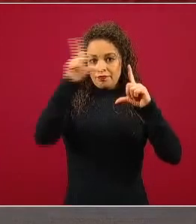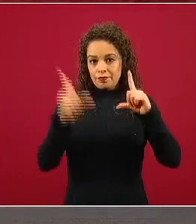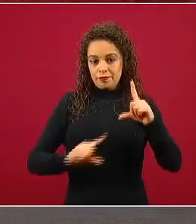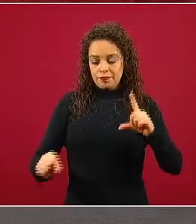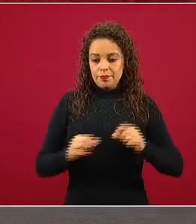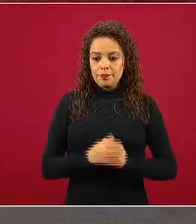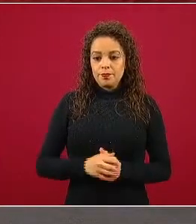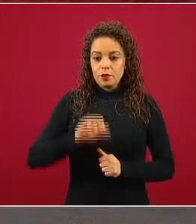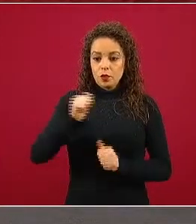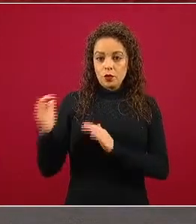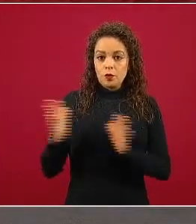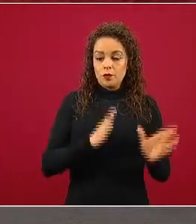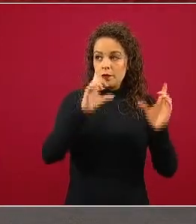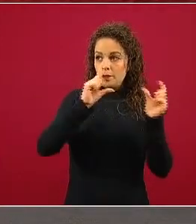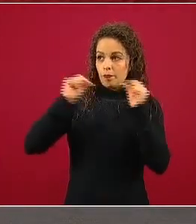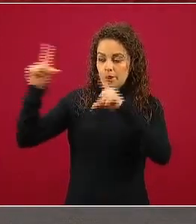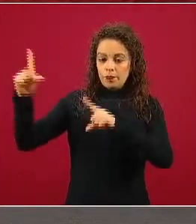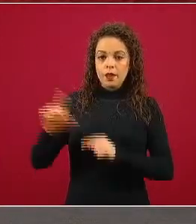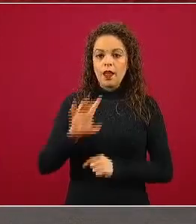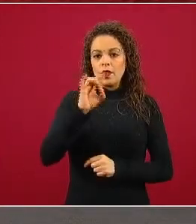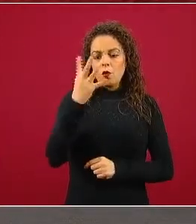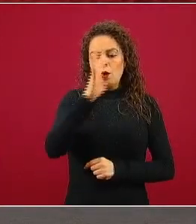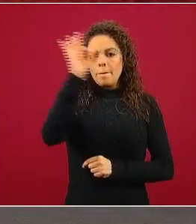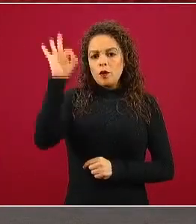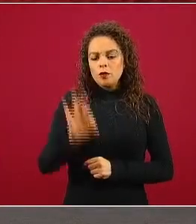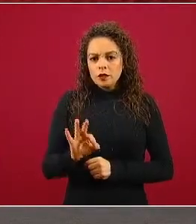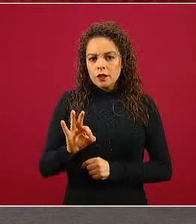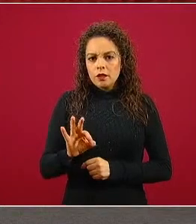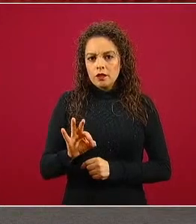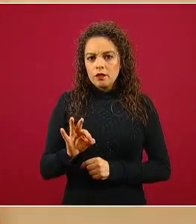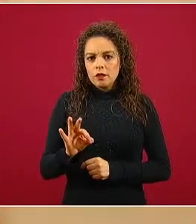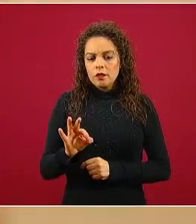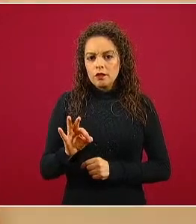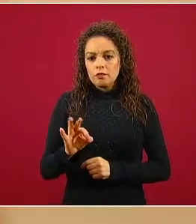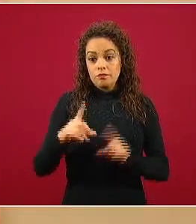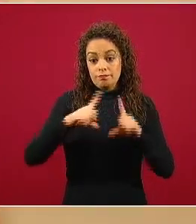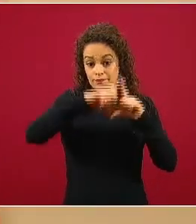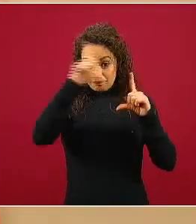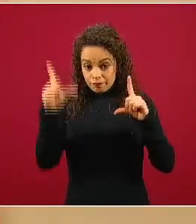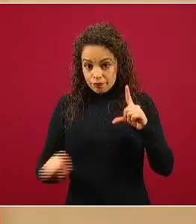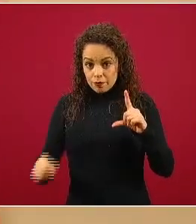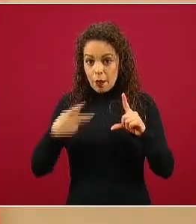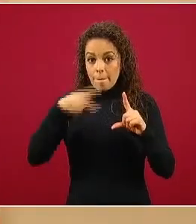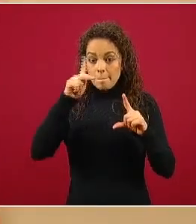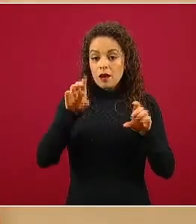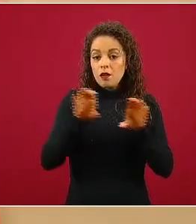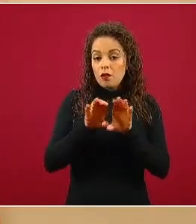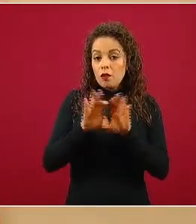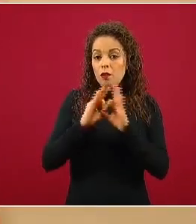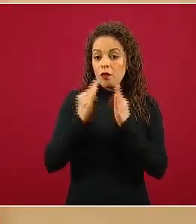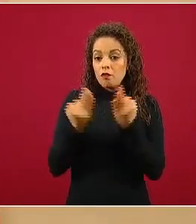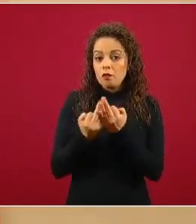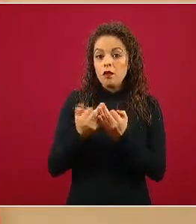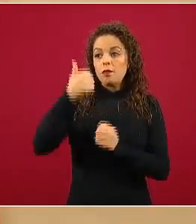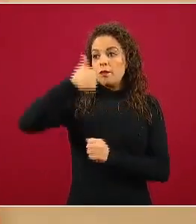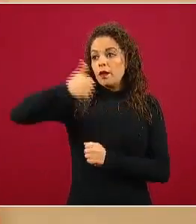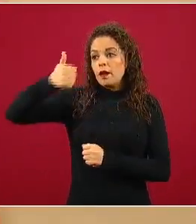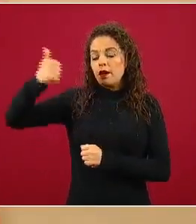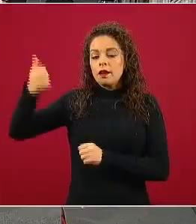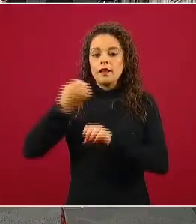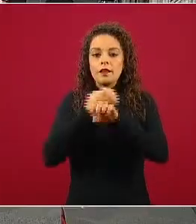diapositiva veremos el 34% de la carga nacional, pero ahora distribuida cómo se encuentra específicamente en cada entidad